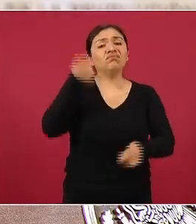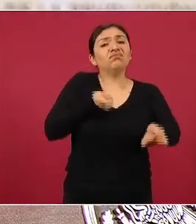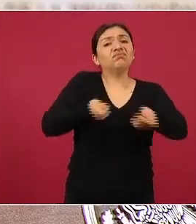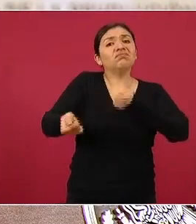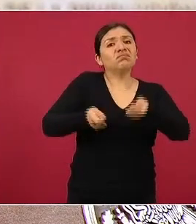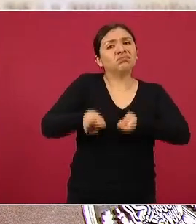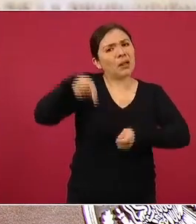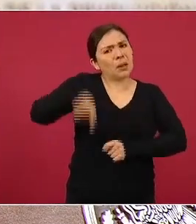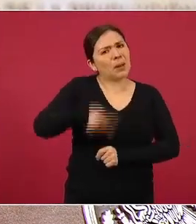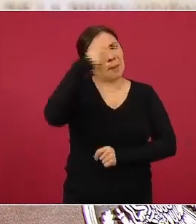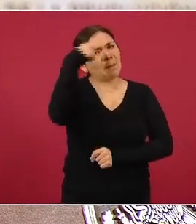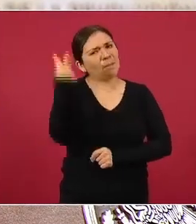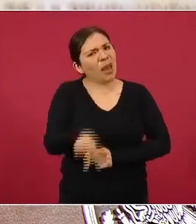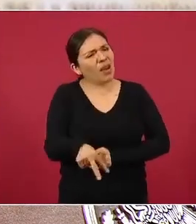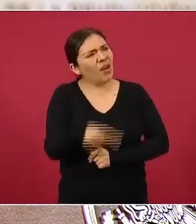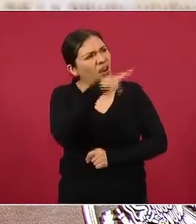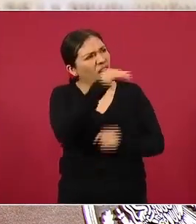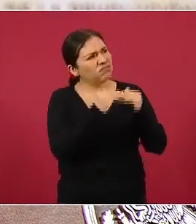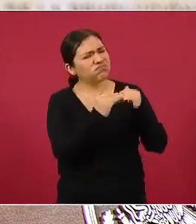en México